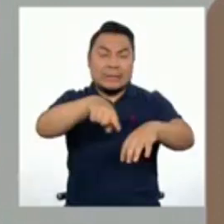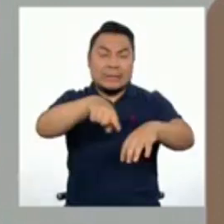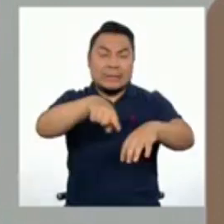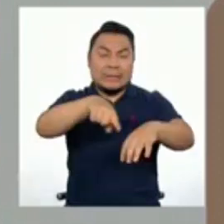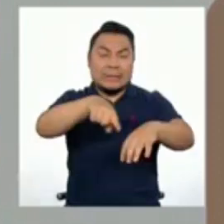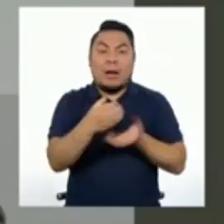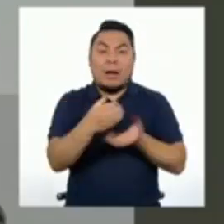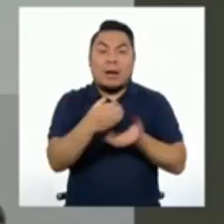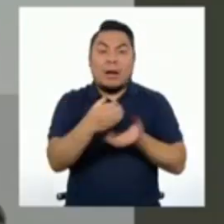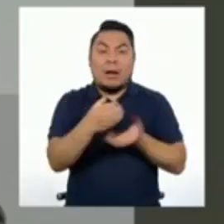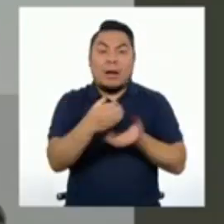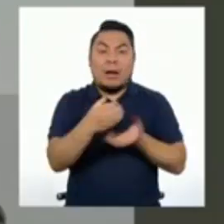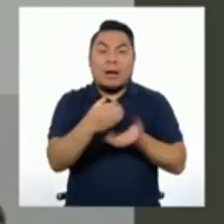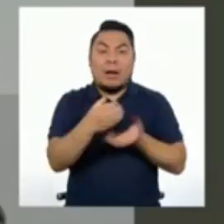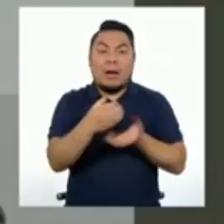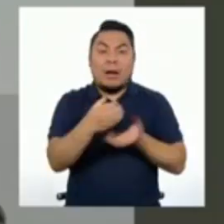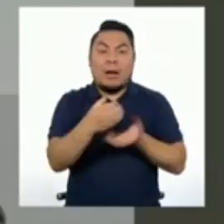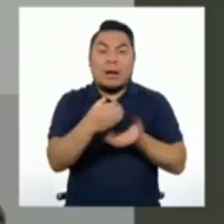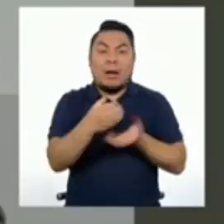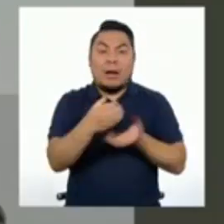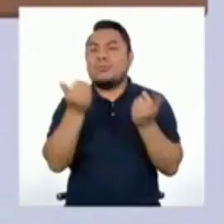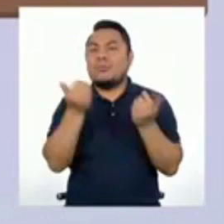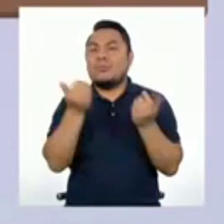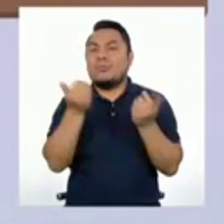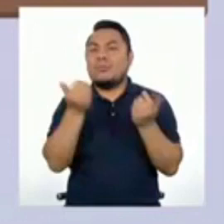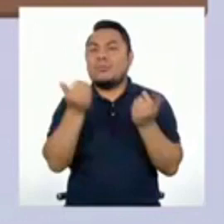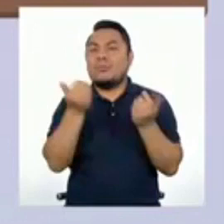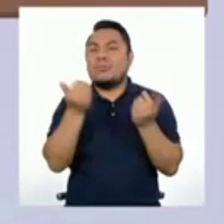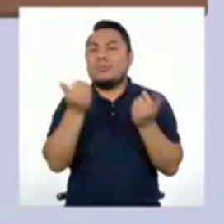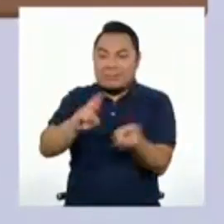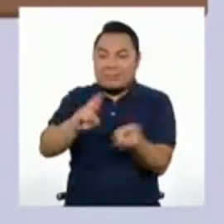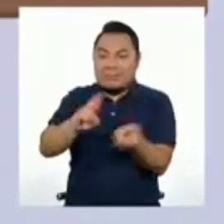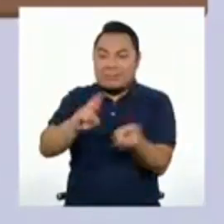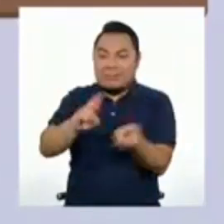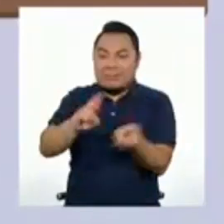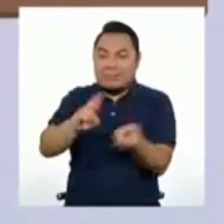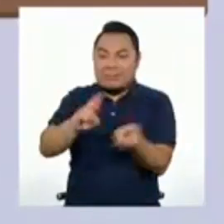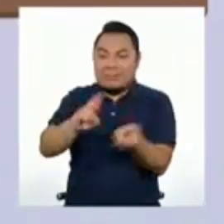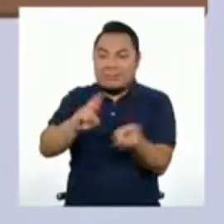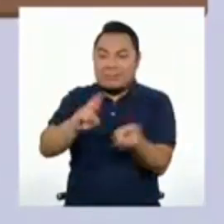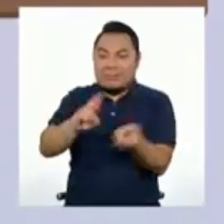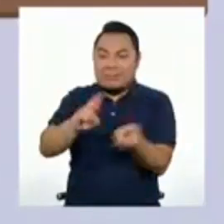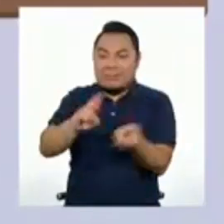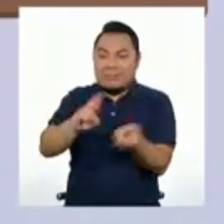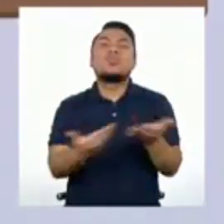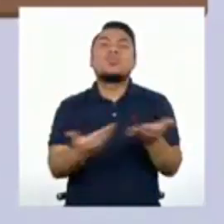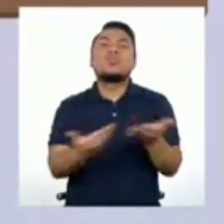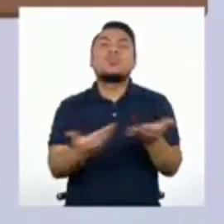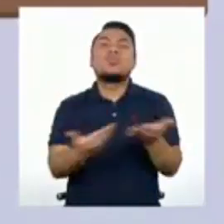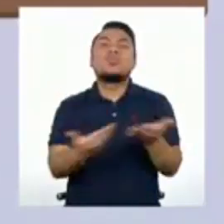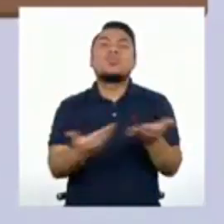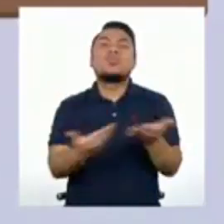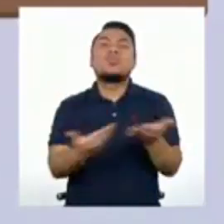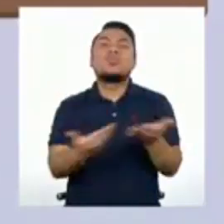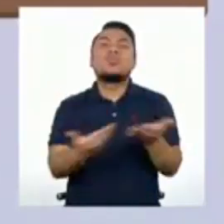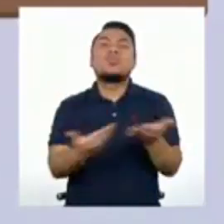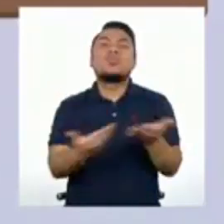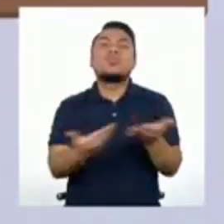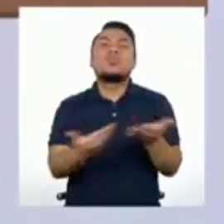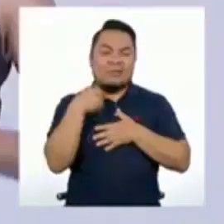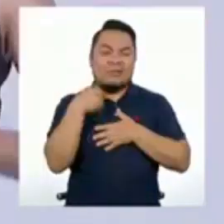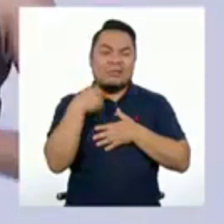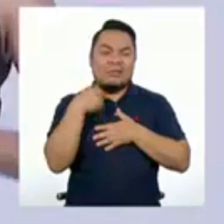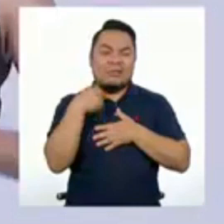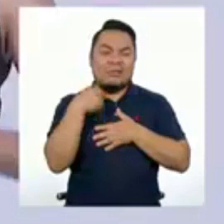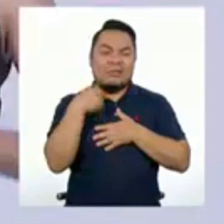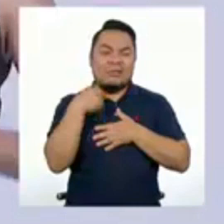reciclaje es imprescindible para darle un nuevo uso a lo que ya no utilizamos. ¿Qué otras maneras existen para reducir nuestros